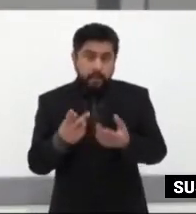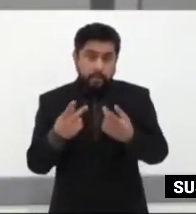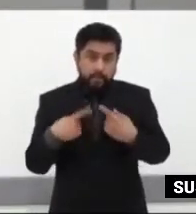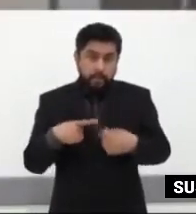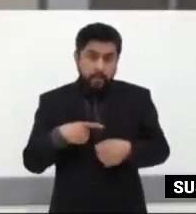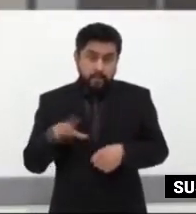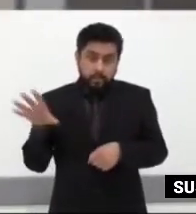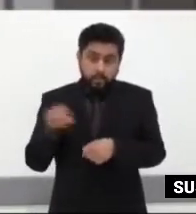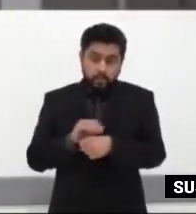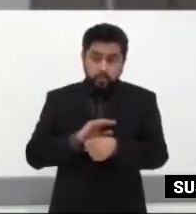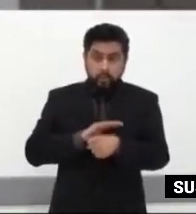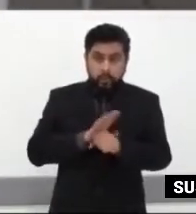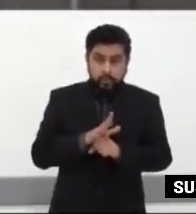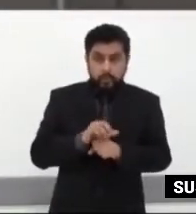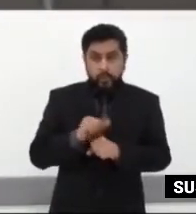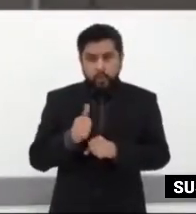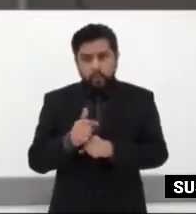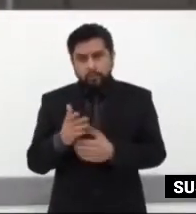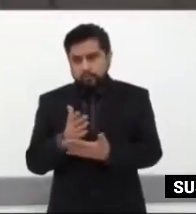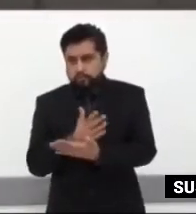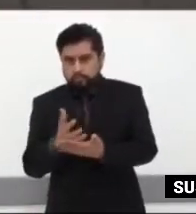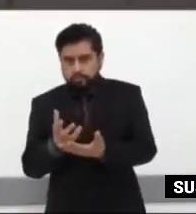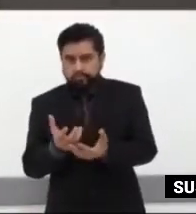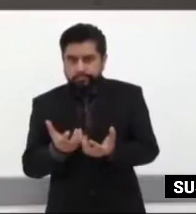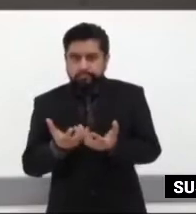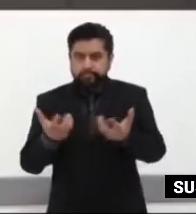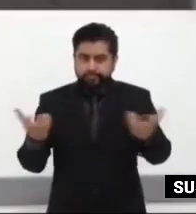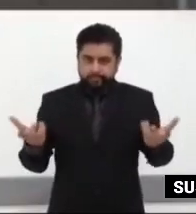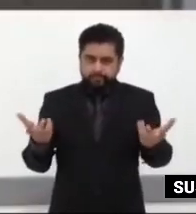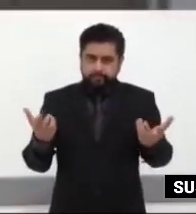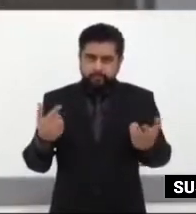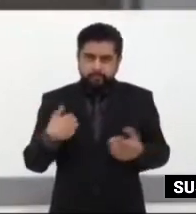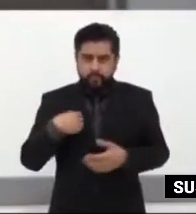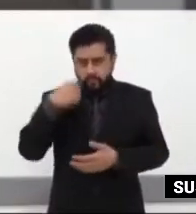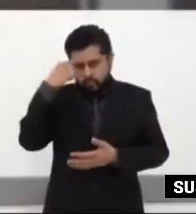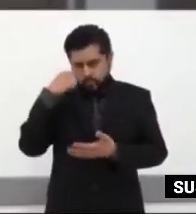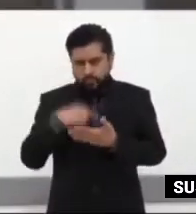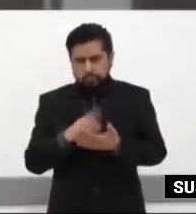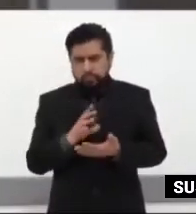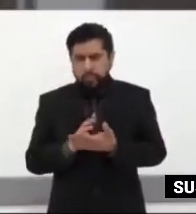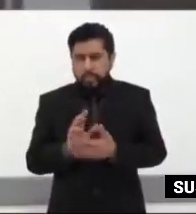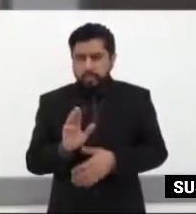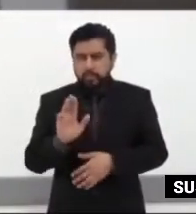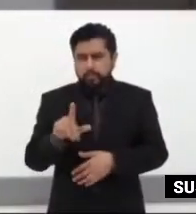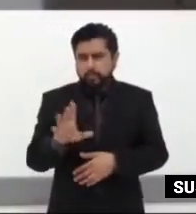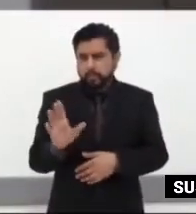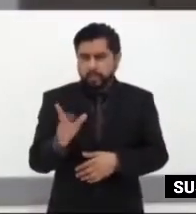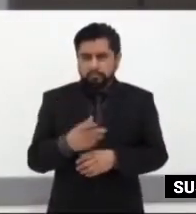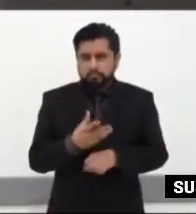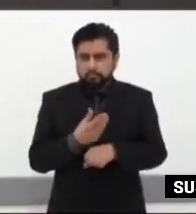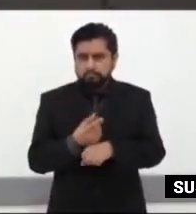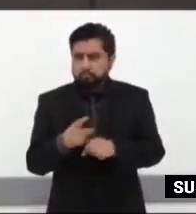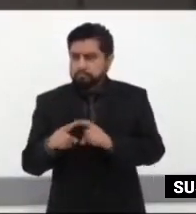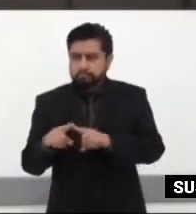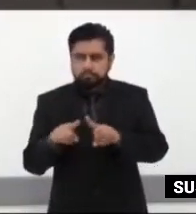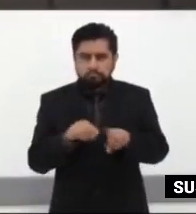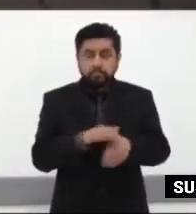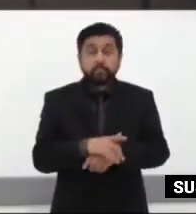Yo creo que estaríamos por miércoles. No, bueno, la próxima. Y entonces está el cancel.